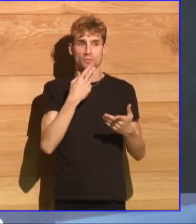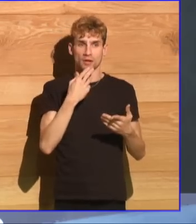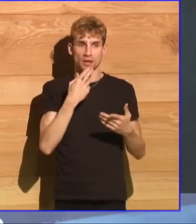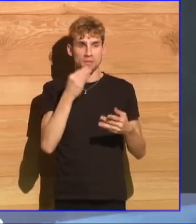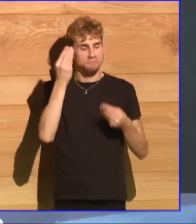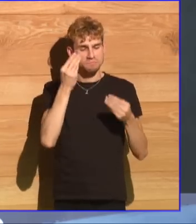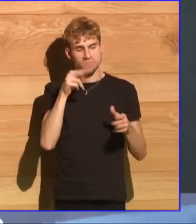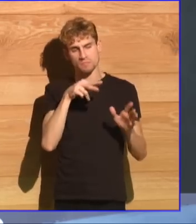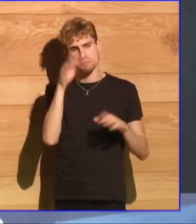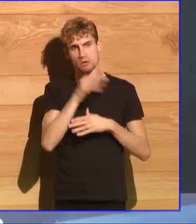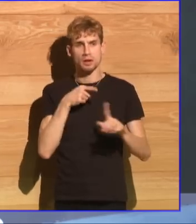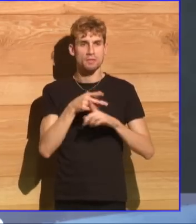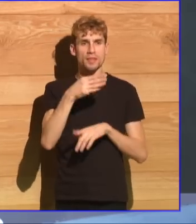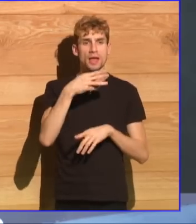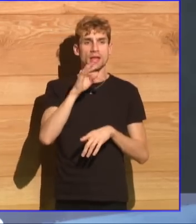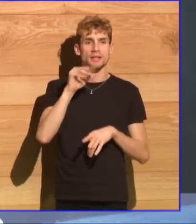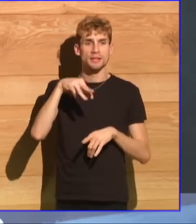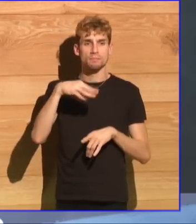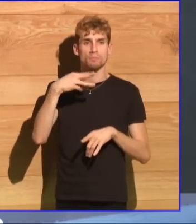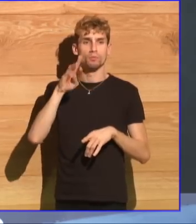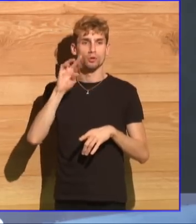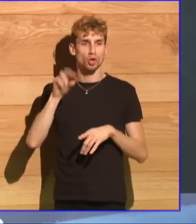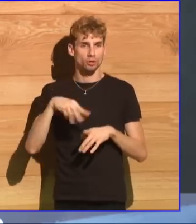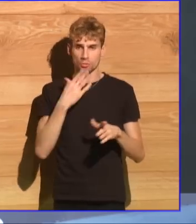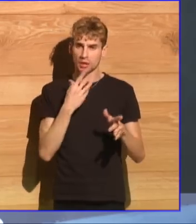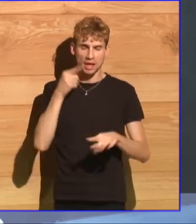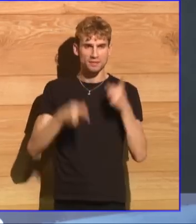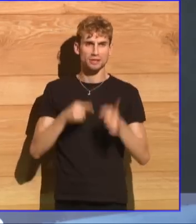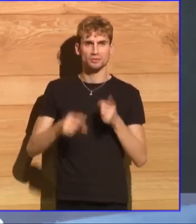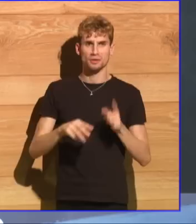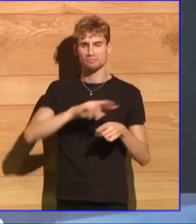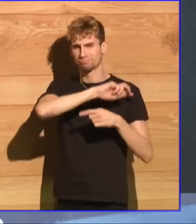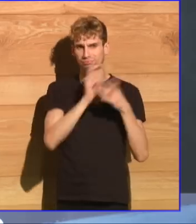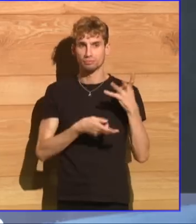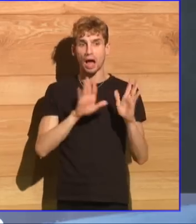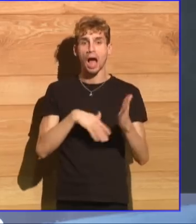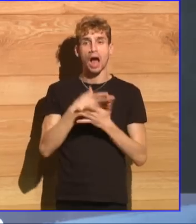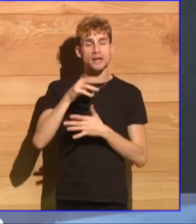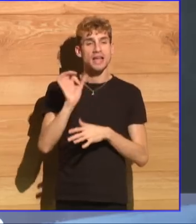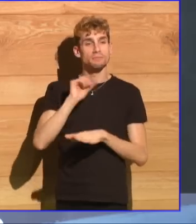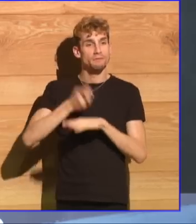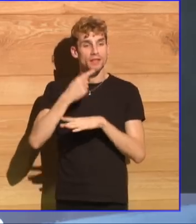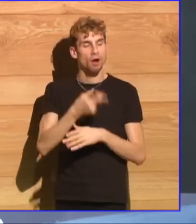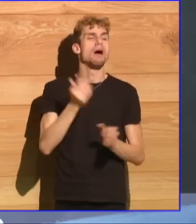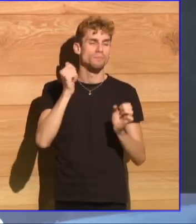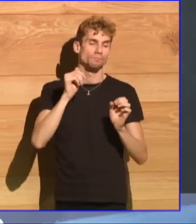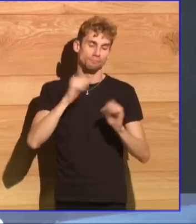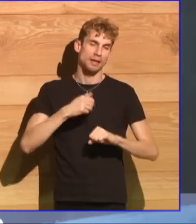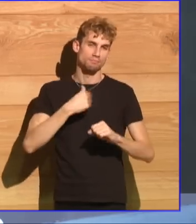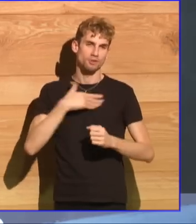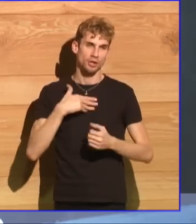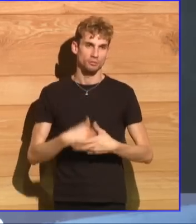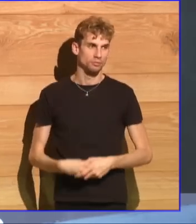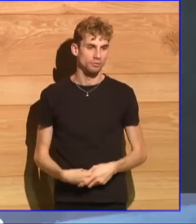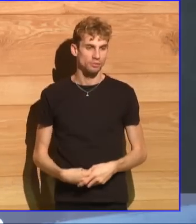película para Tim Burton, en fin, hubo diferentes posibles directores, hasta que él volvió al juego y dijo, sí, quiero hacer la de los